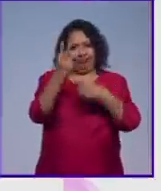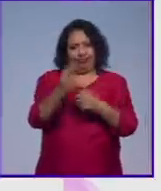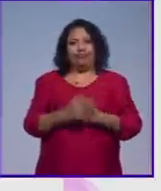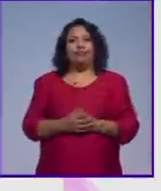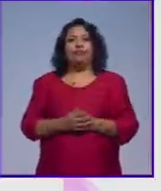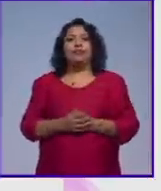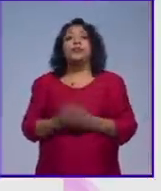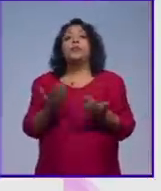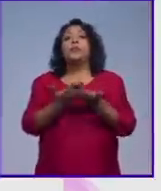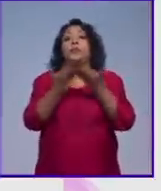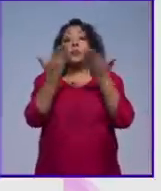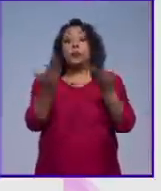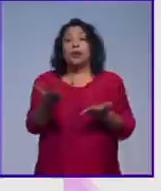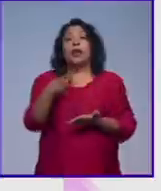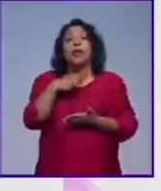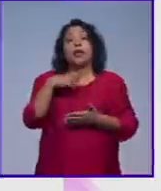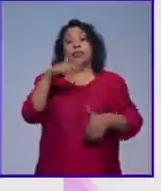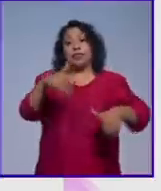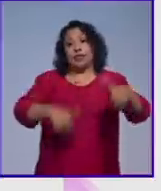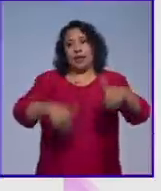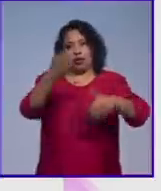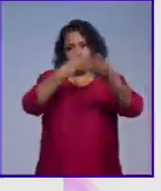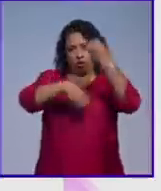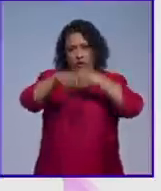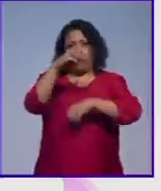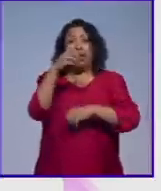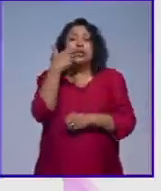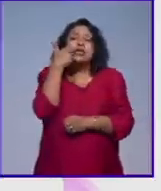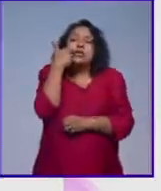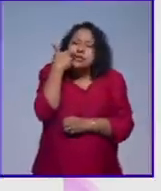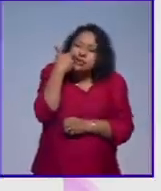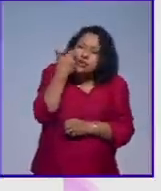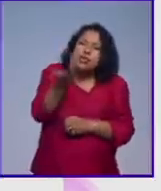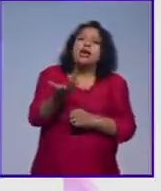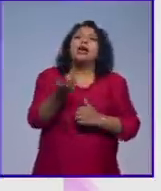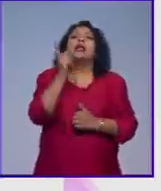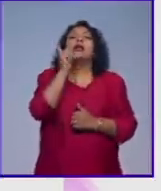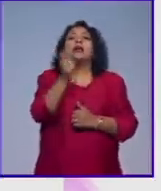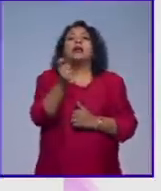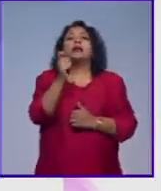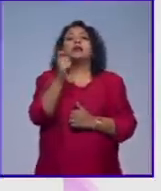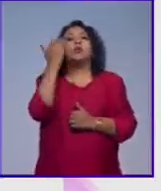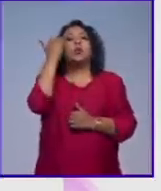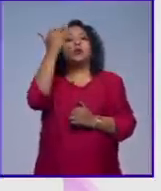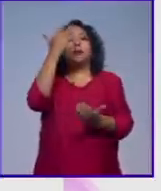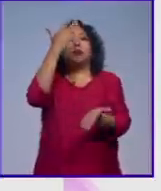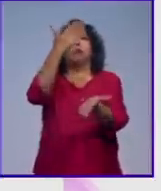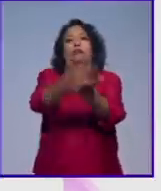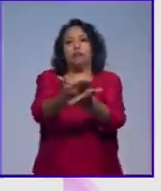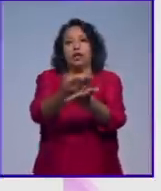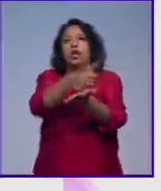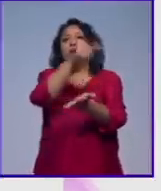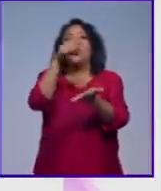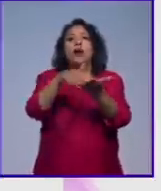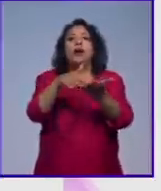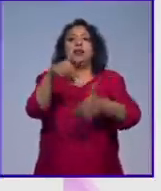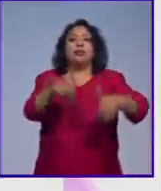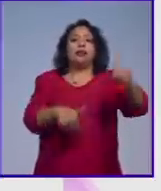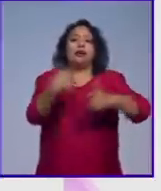Noticias 22. Ahora vamos con una obra de teatro que lo que intenta de alguna manera es detener el tiempo. Esto en el Teatro